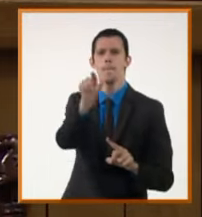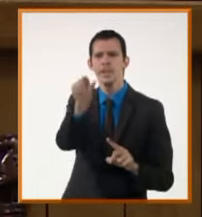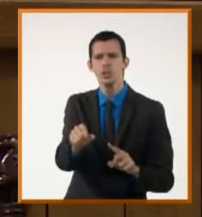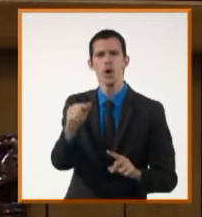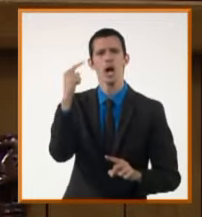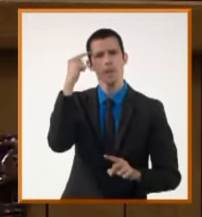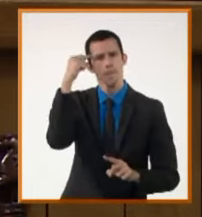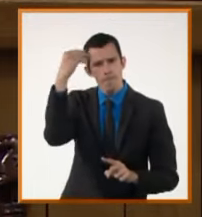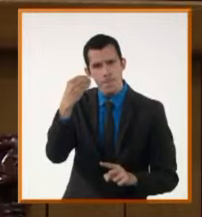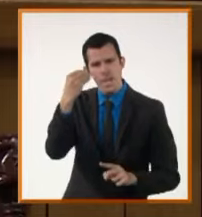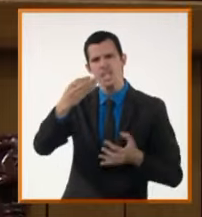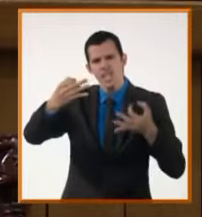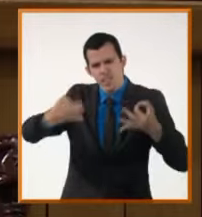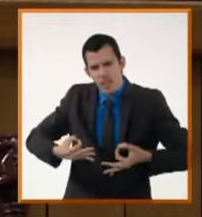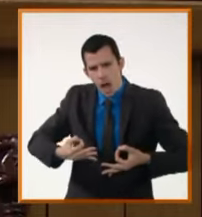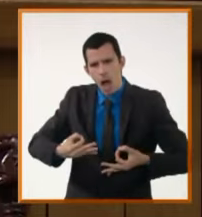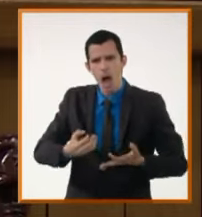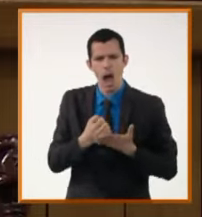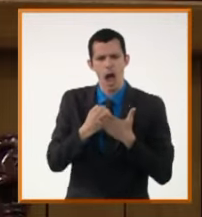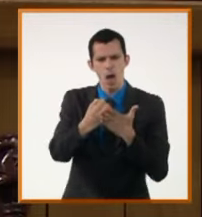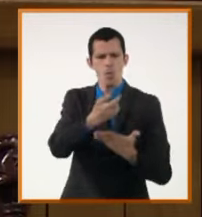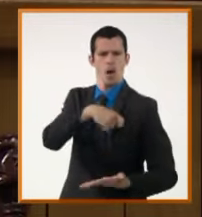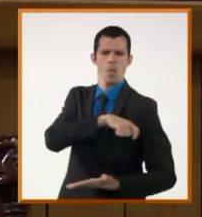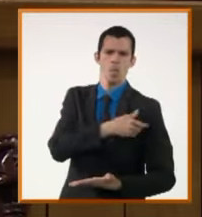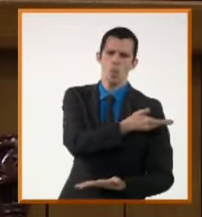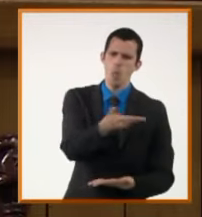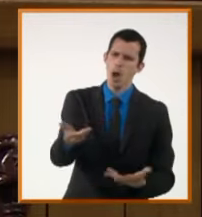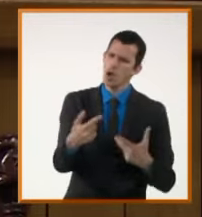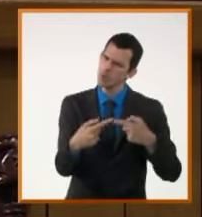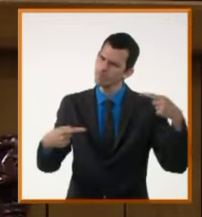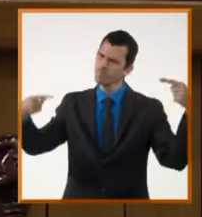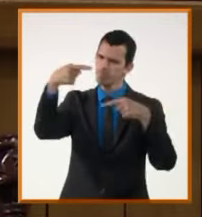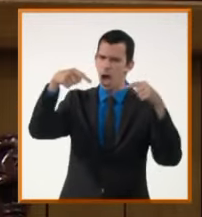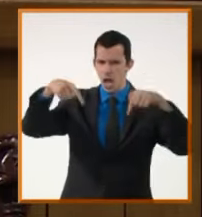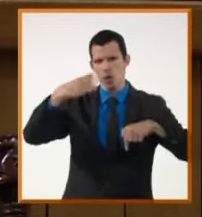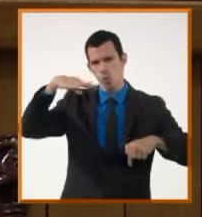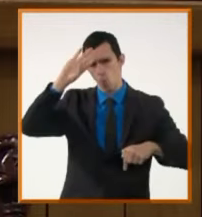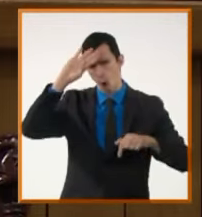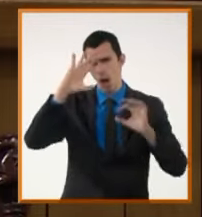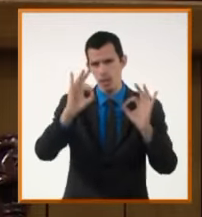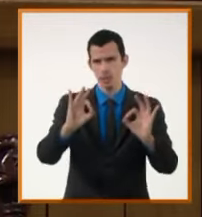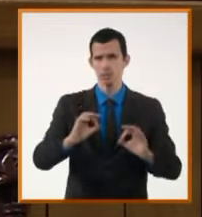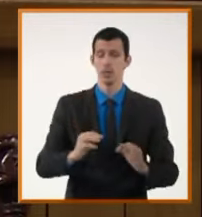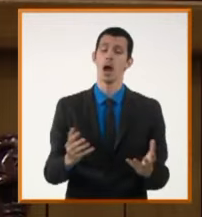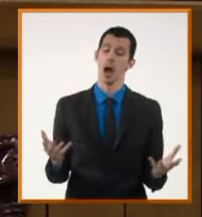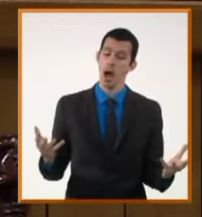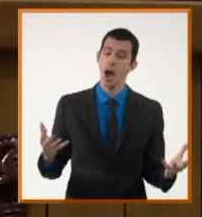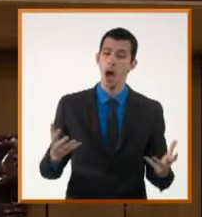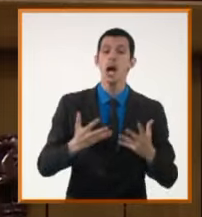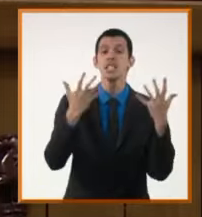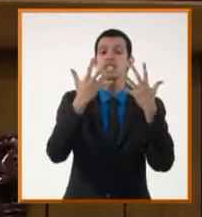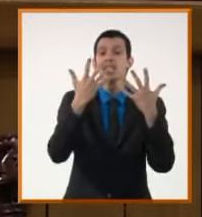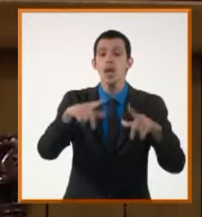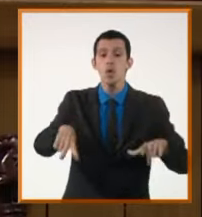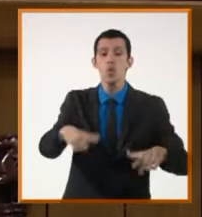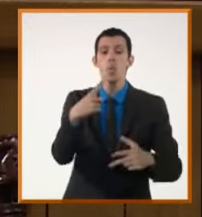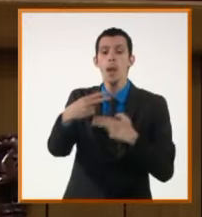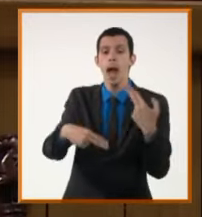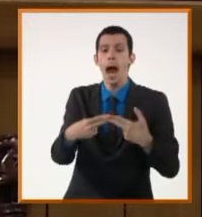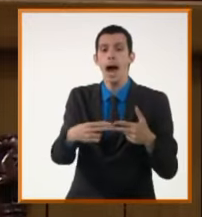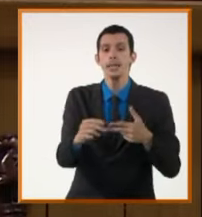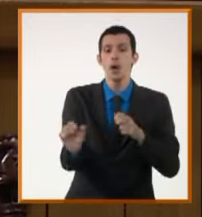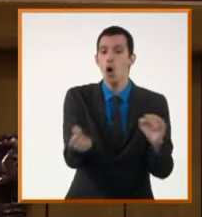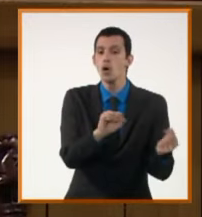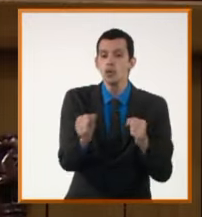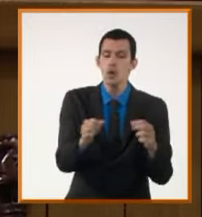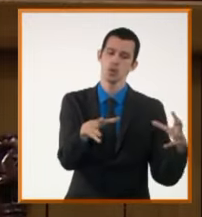mucho más exigentes, establecer los mecanismos de control, los grupos de inspecciones que a veces no juegan el papel que tienen que jugar, un